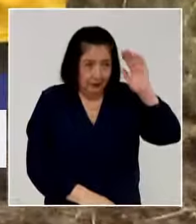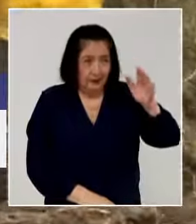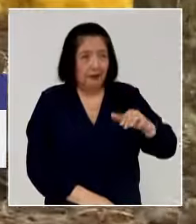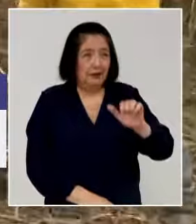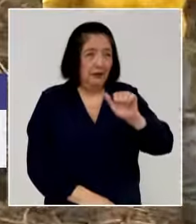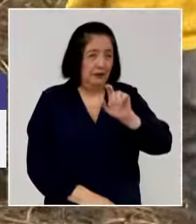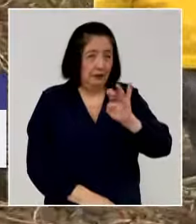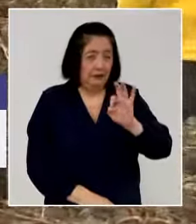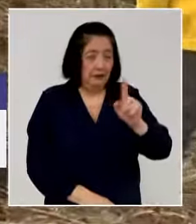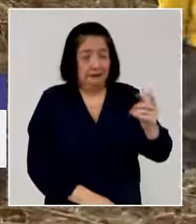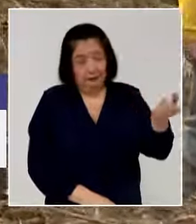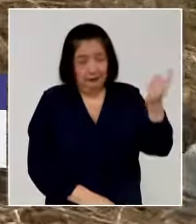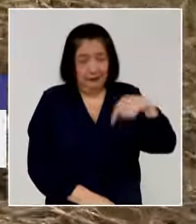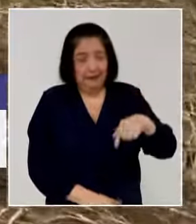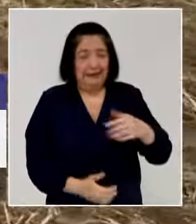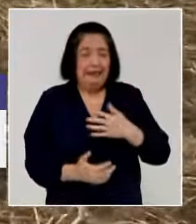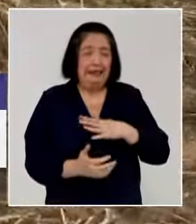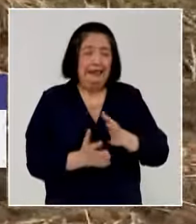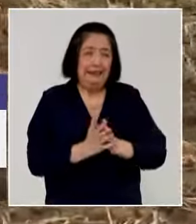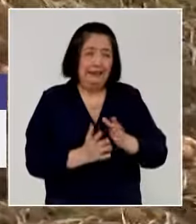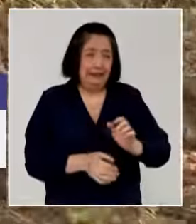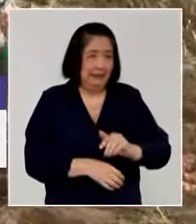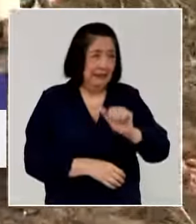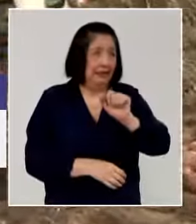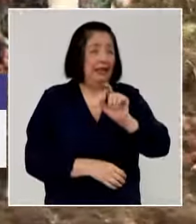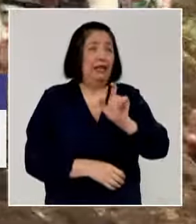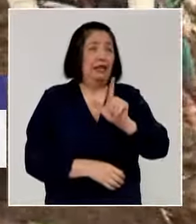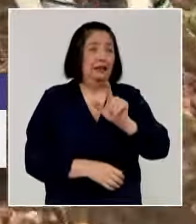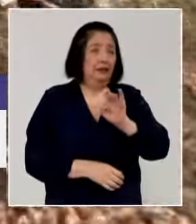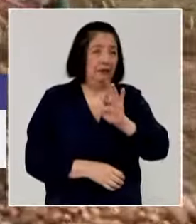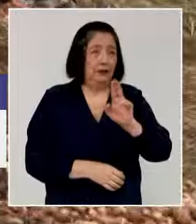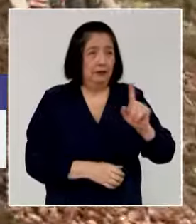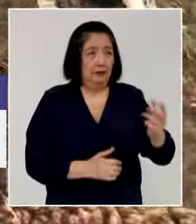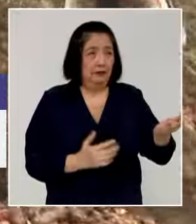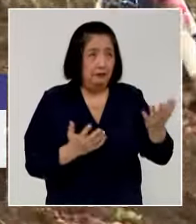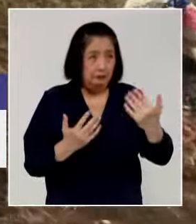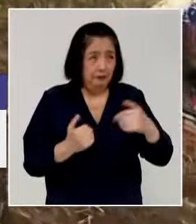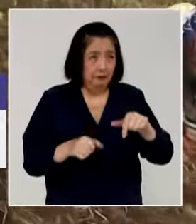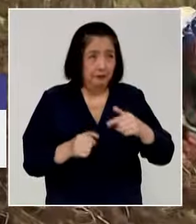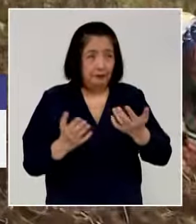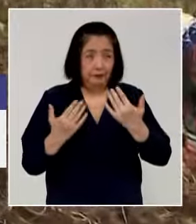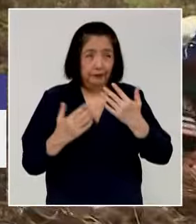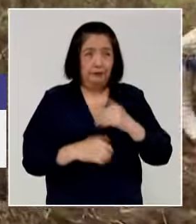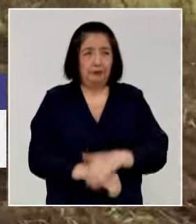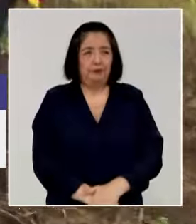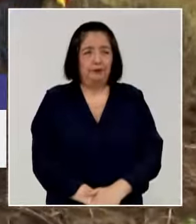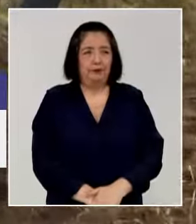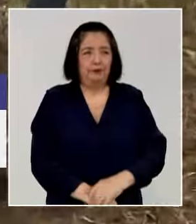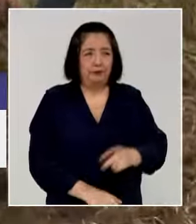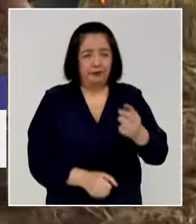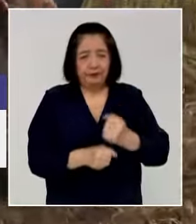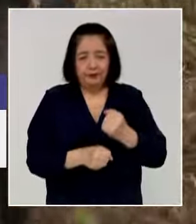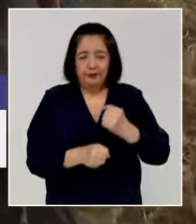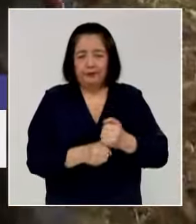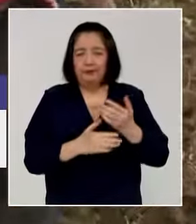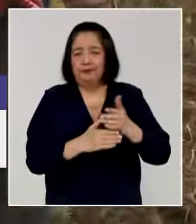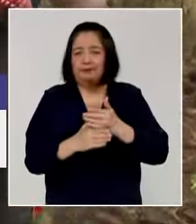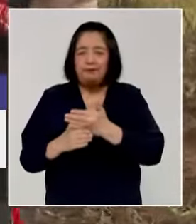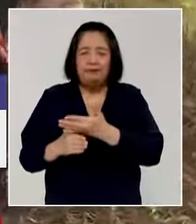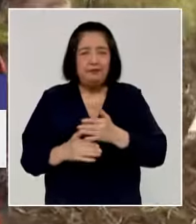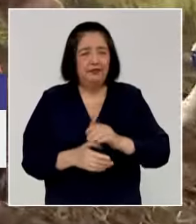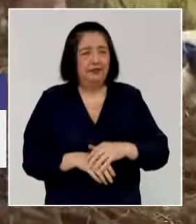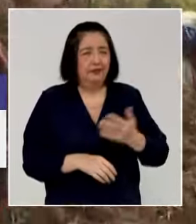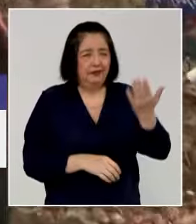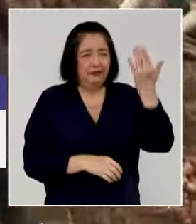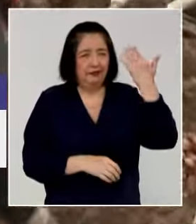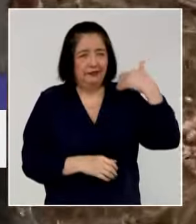favor, si vienes, habla Alberto. Alberto Janco va a conversar con nosotros para contarnos de este trabajo colaborativo